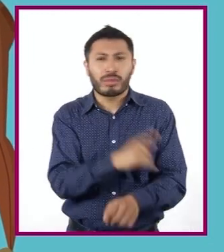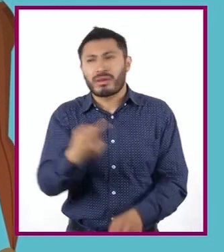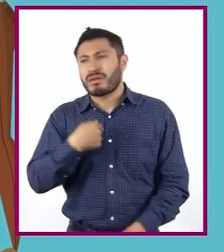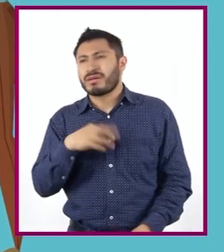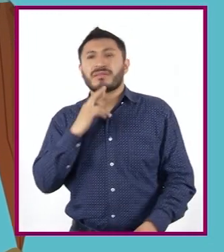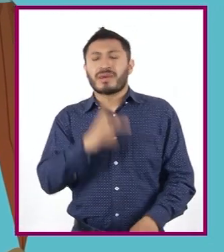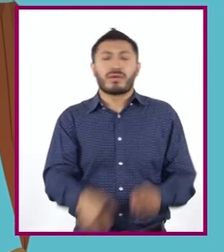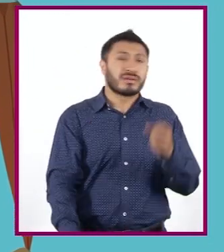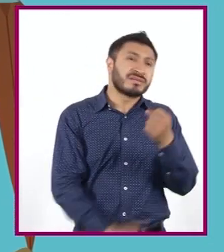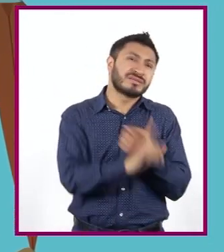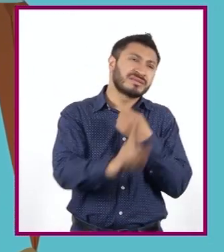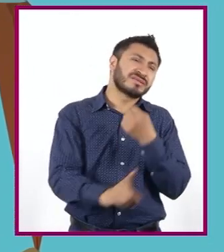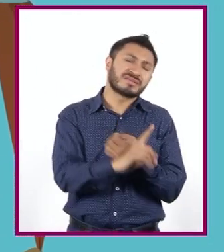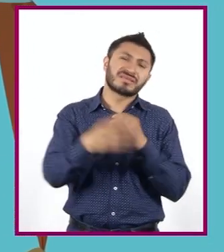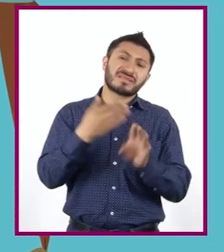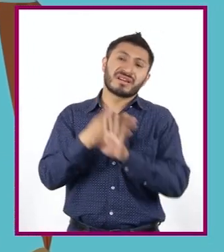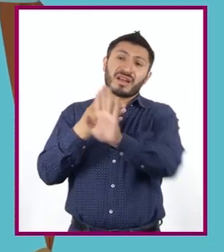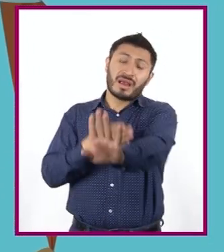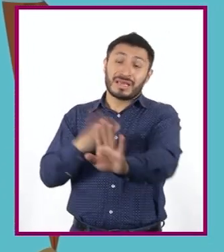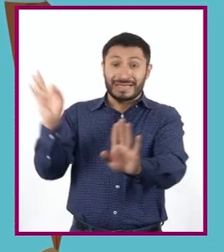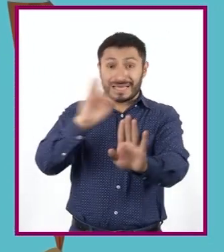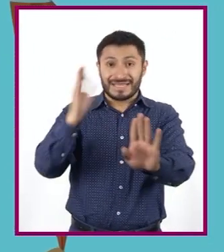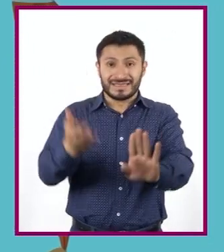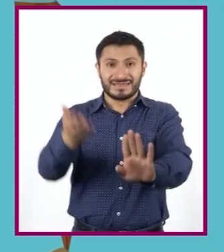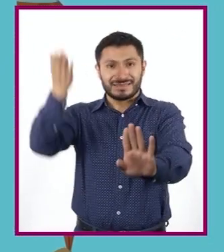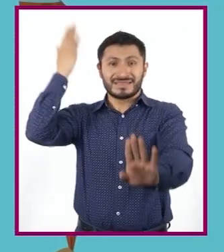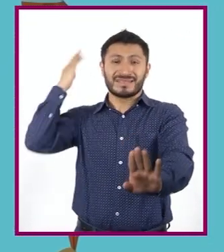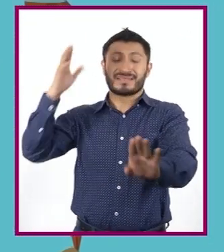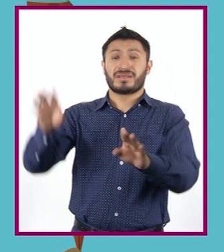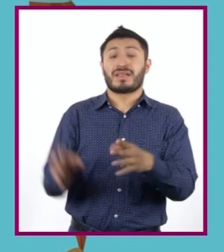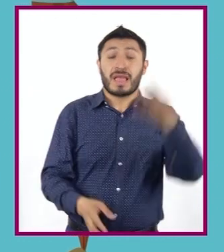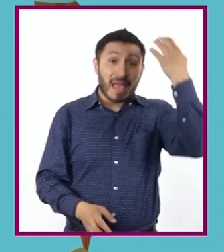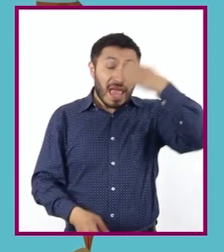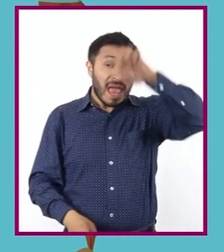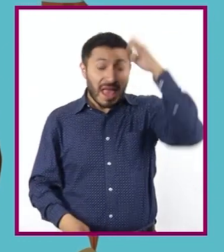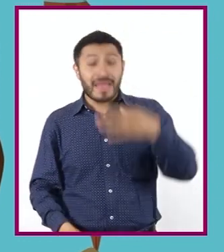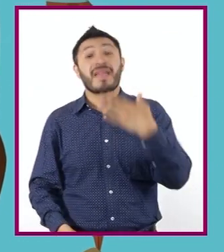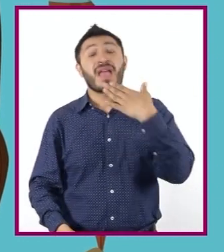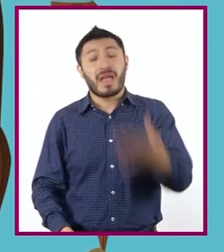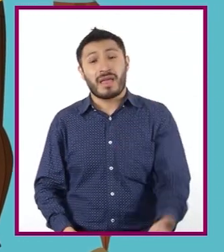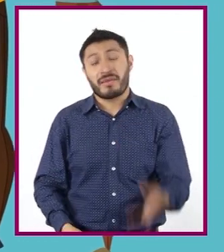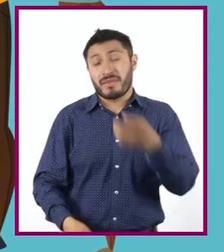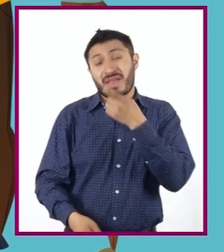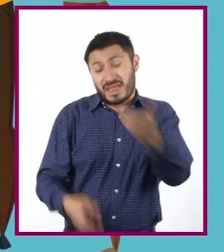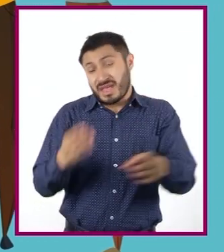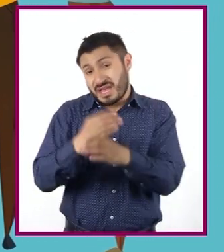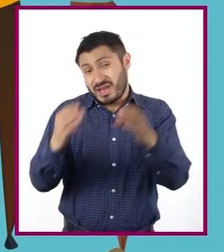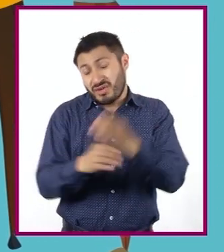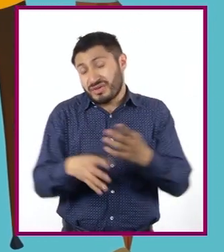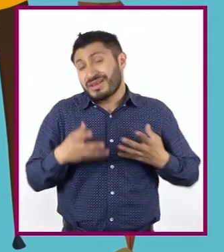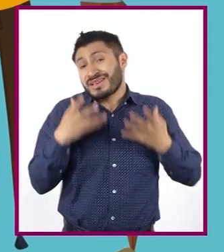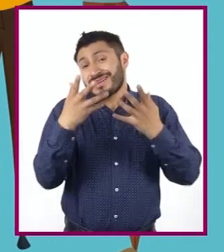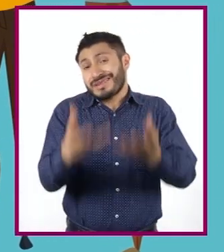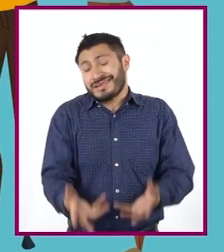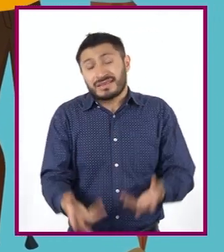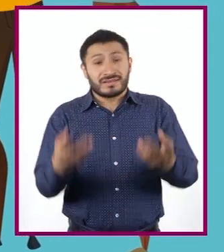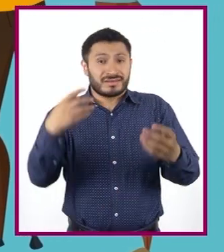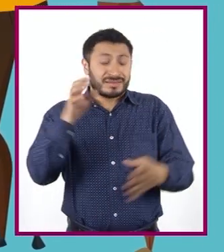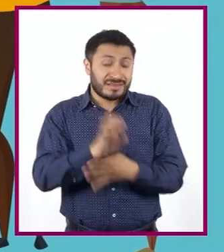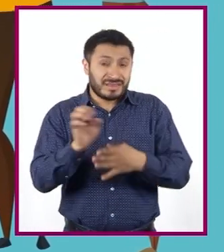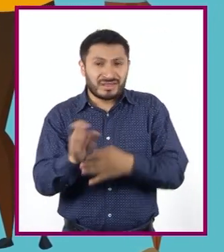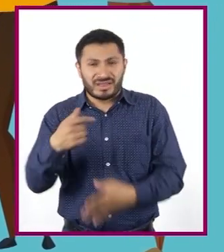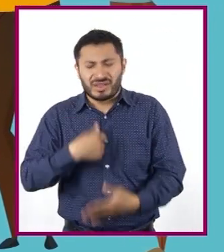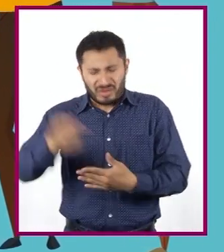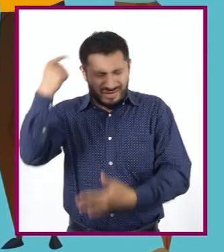conexiones entre neuronas, y entre más conexiones entre neuronas tenemos mayor capacidad asociativa. Y en la medida que tenemos mayor capacidad de